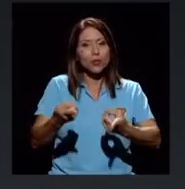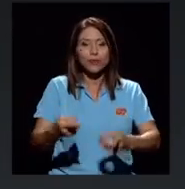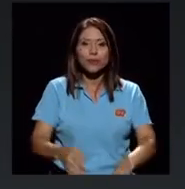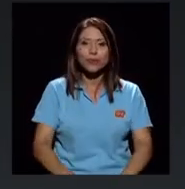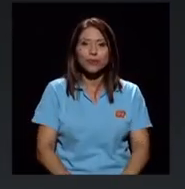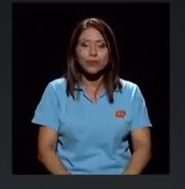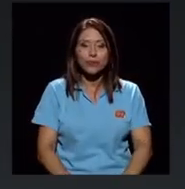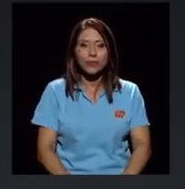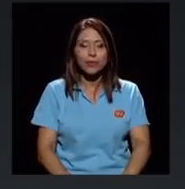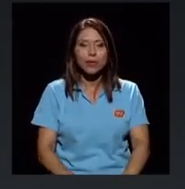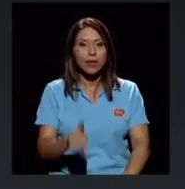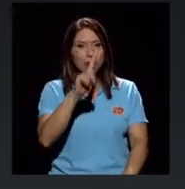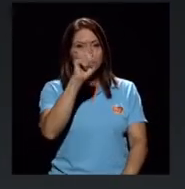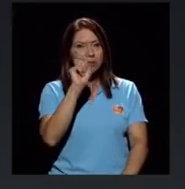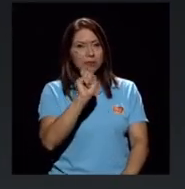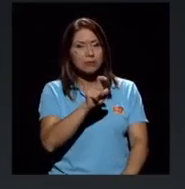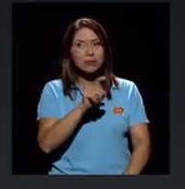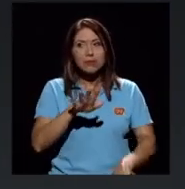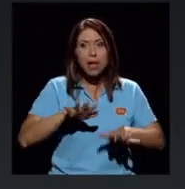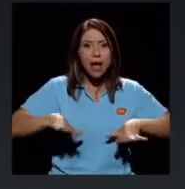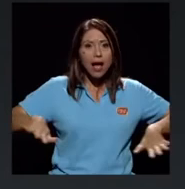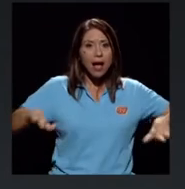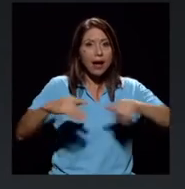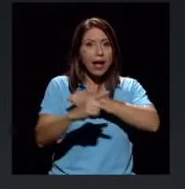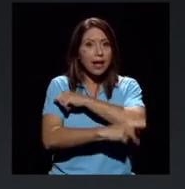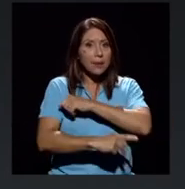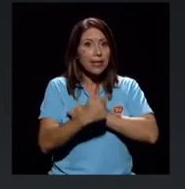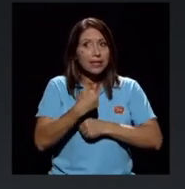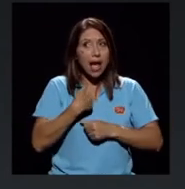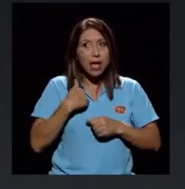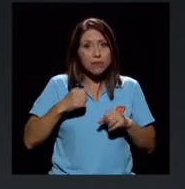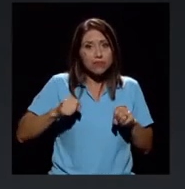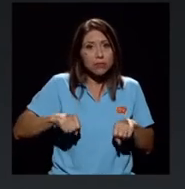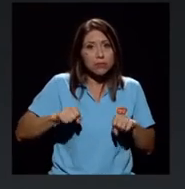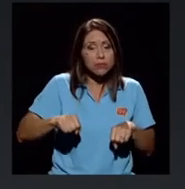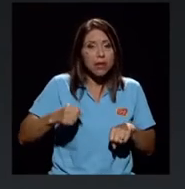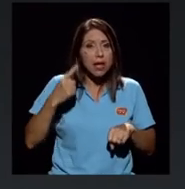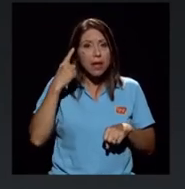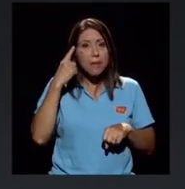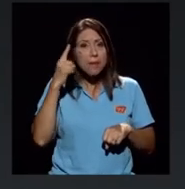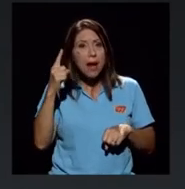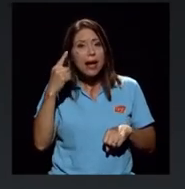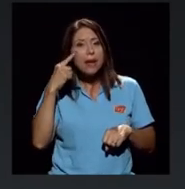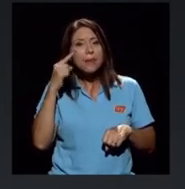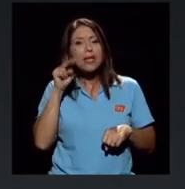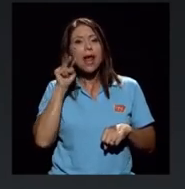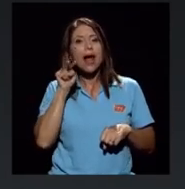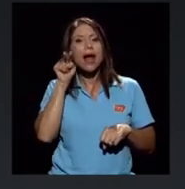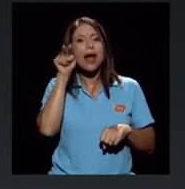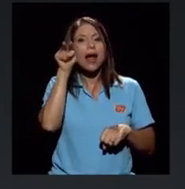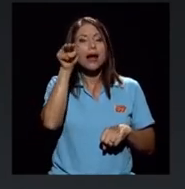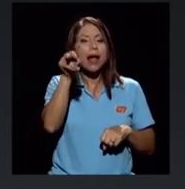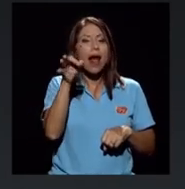habrá clima en el país para padre a mirar a largo plazo